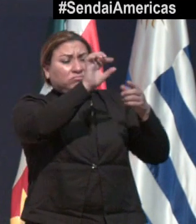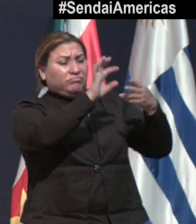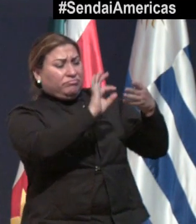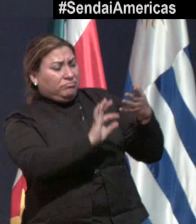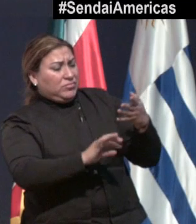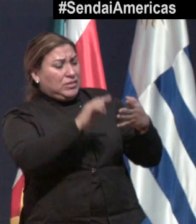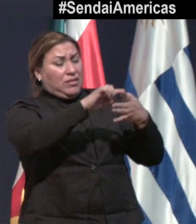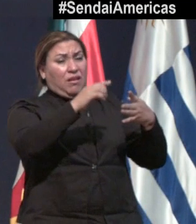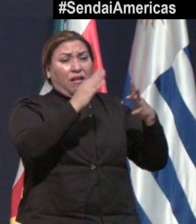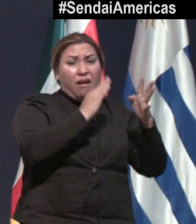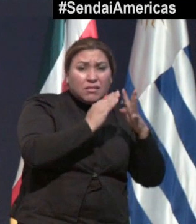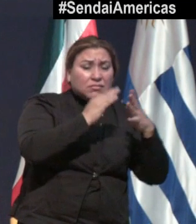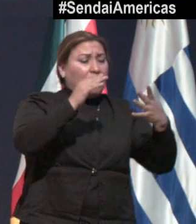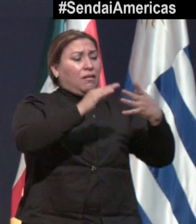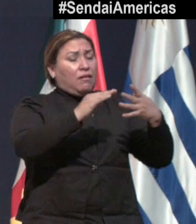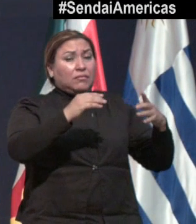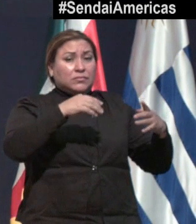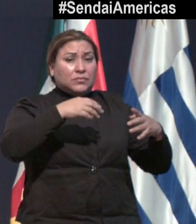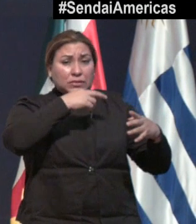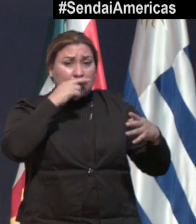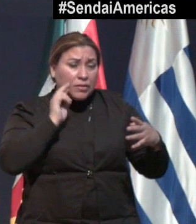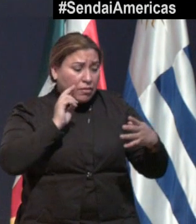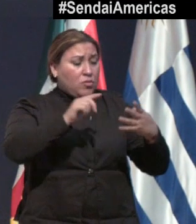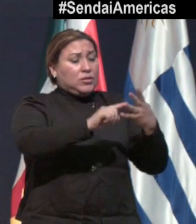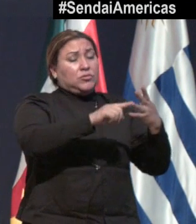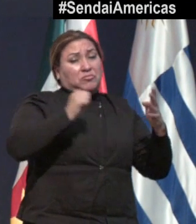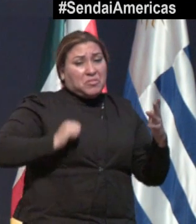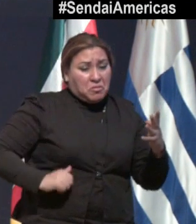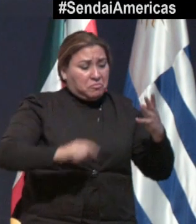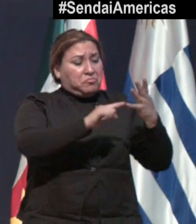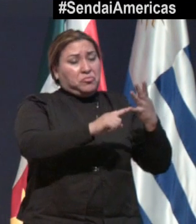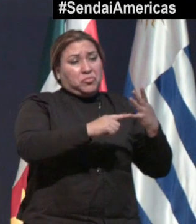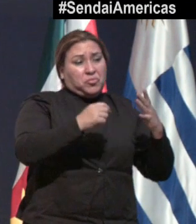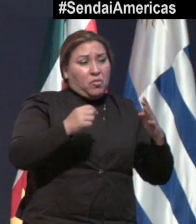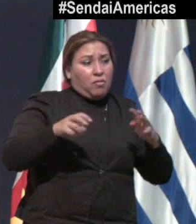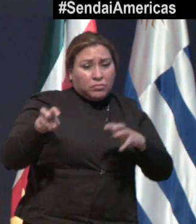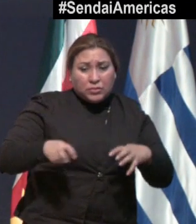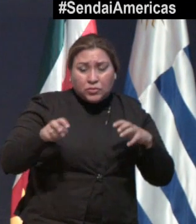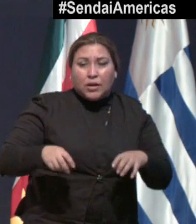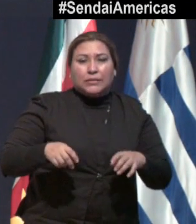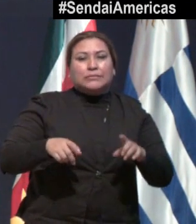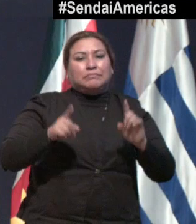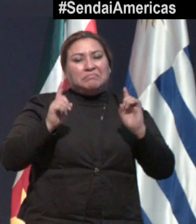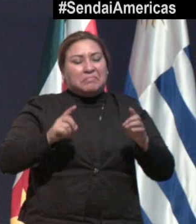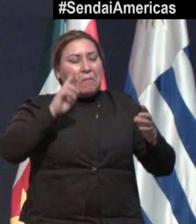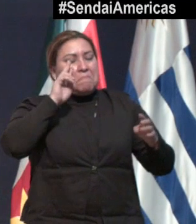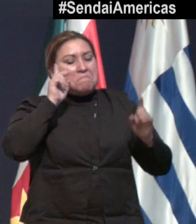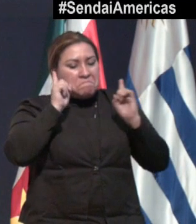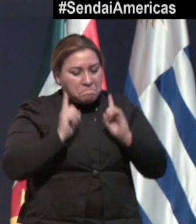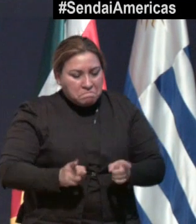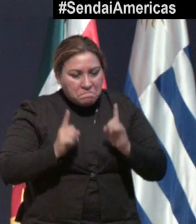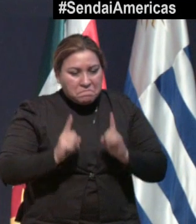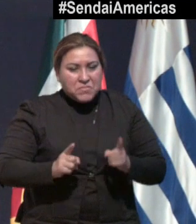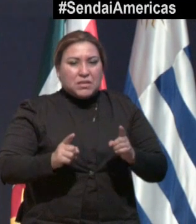salud, agricultura, vemos un aumento más o menos sostenido en